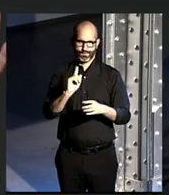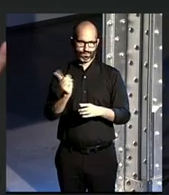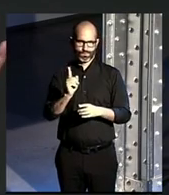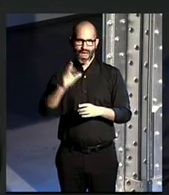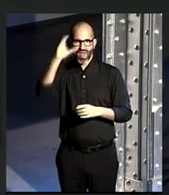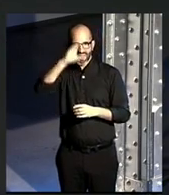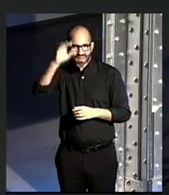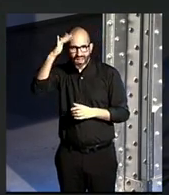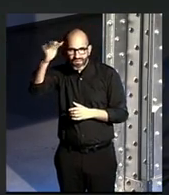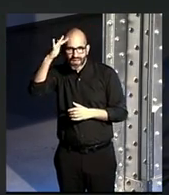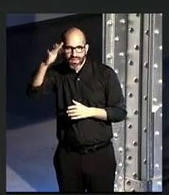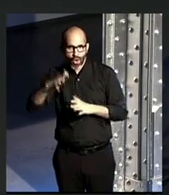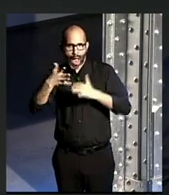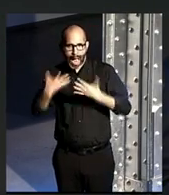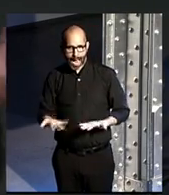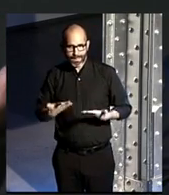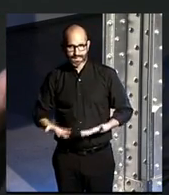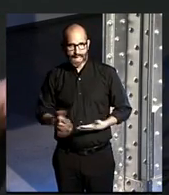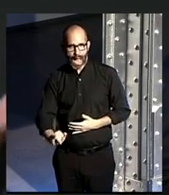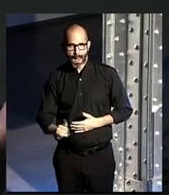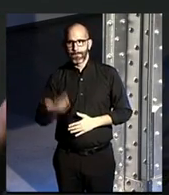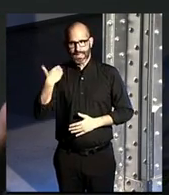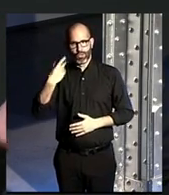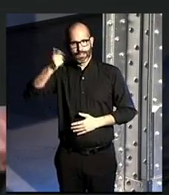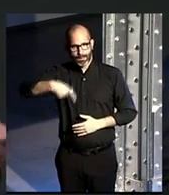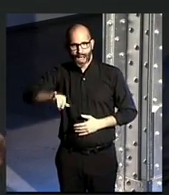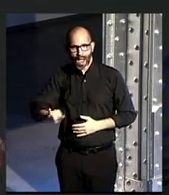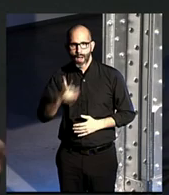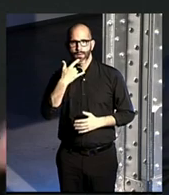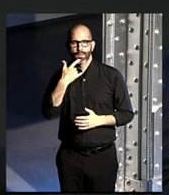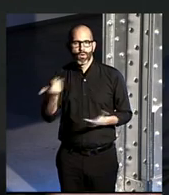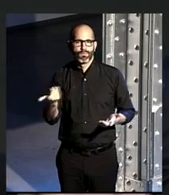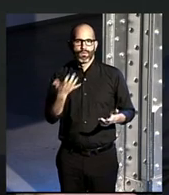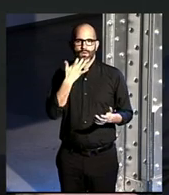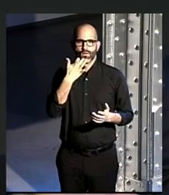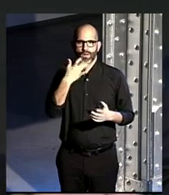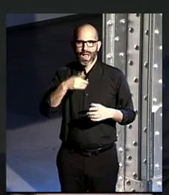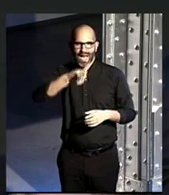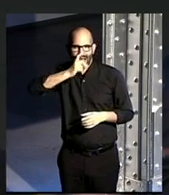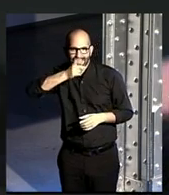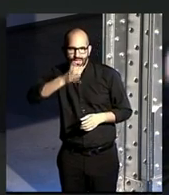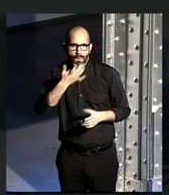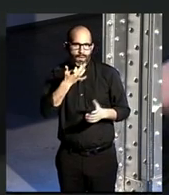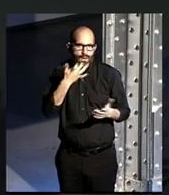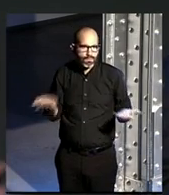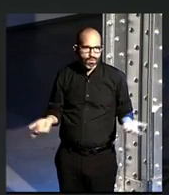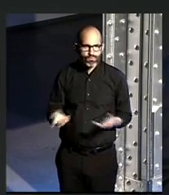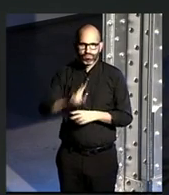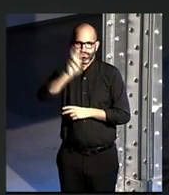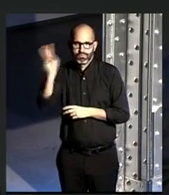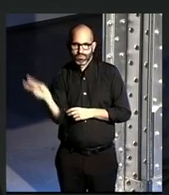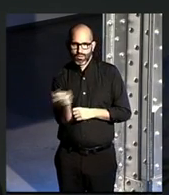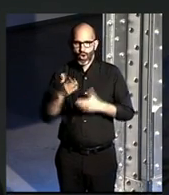ocurre en el presente o incluso en el pasado. Es decir, clásicos de la ciencia ficción como Más que humano, de Theodore Sturgeon, o la propia